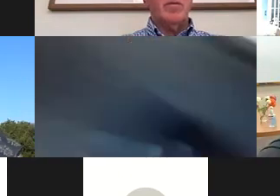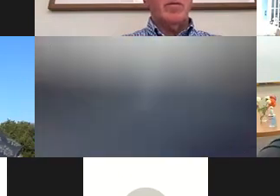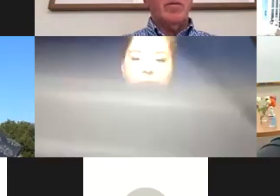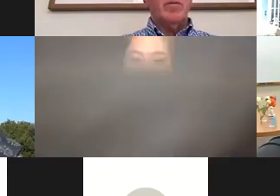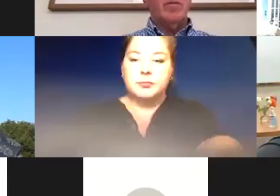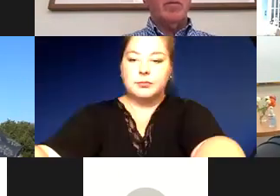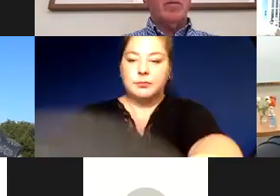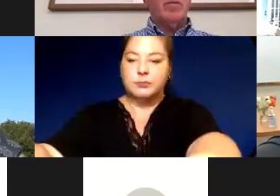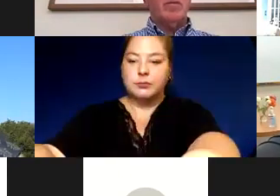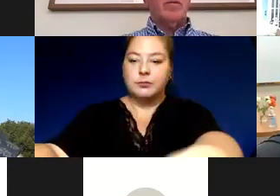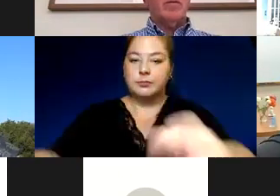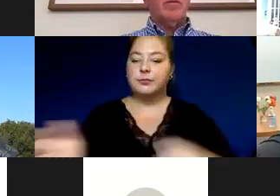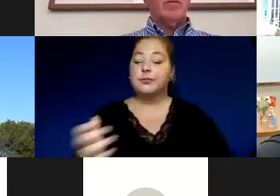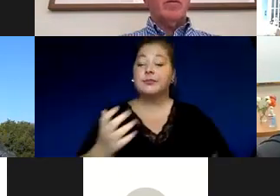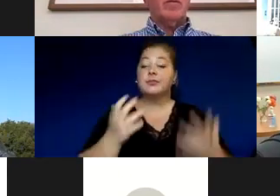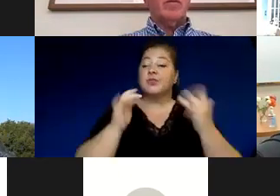llamar